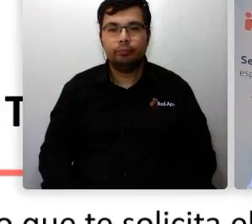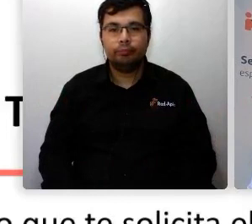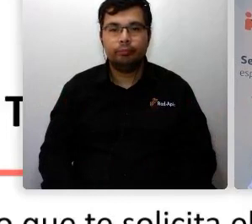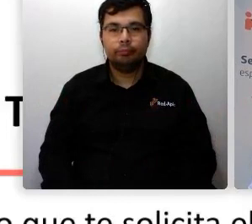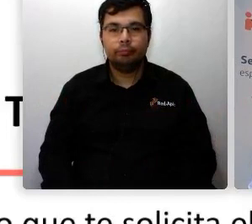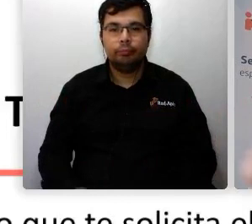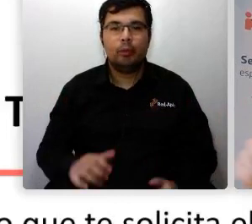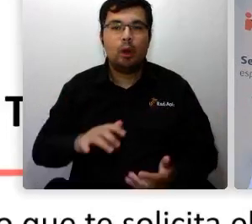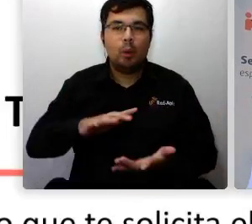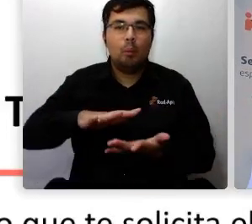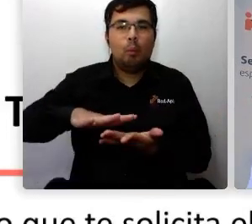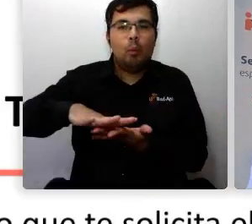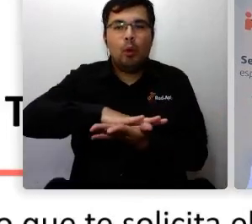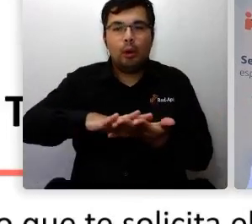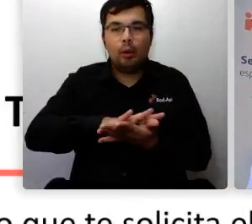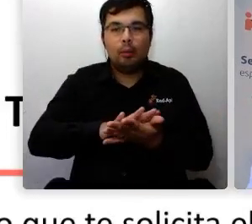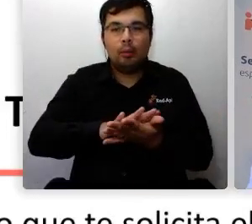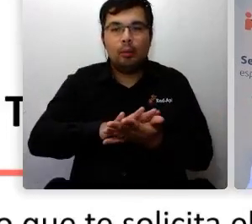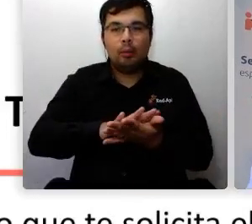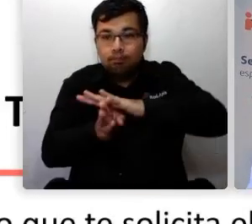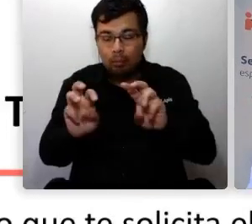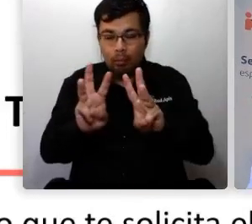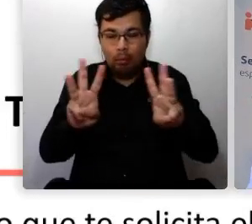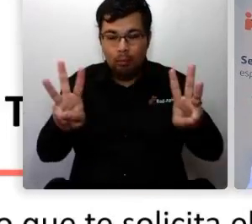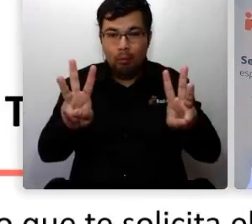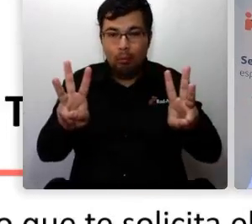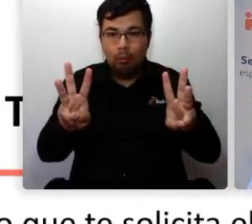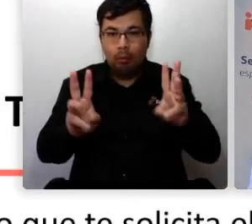mete a internet y le aparece un mensaje en la página web